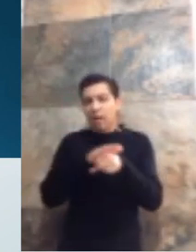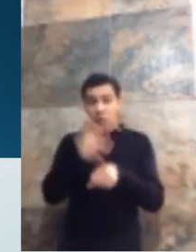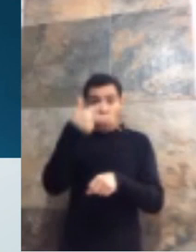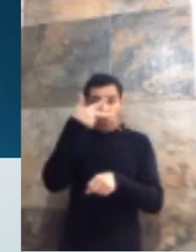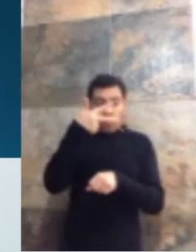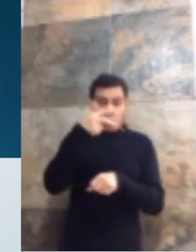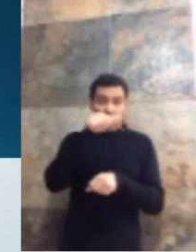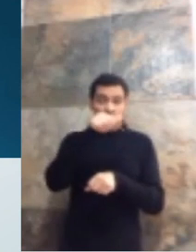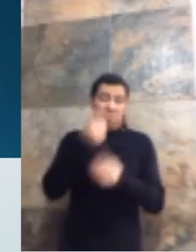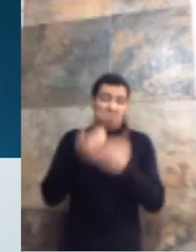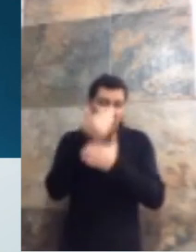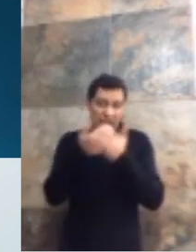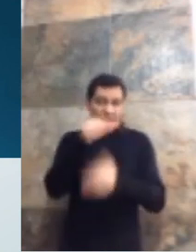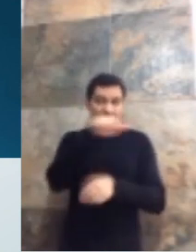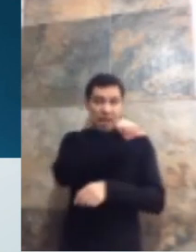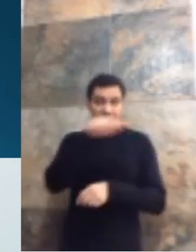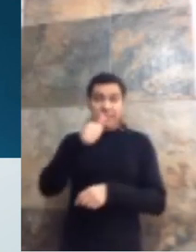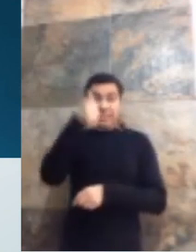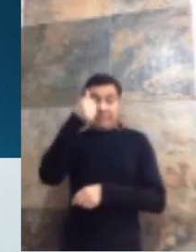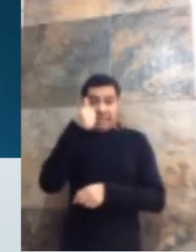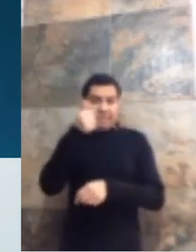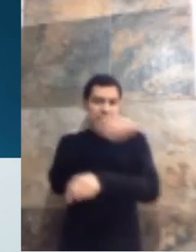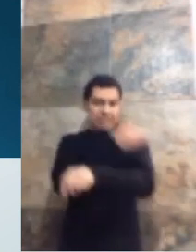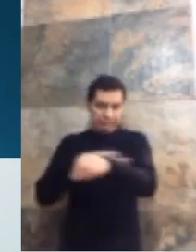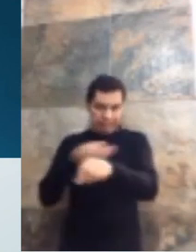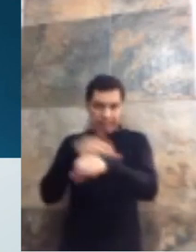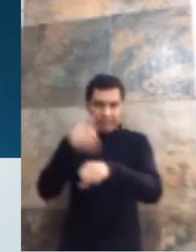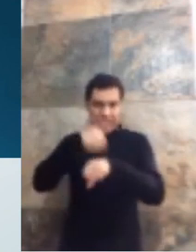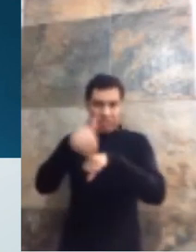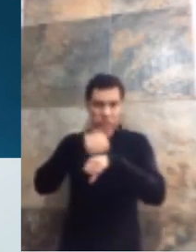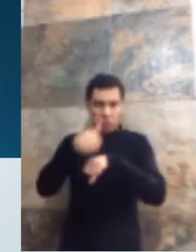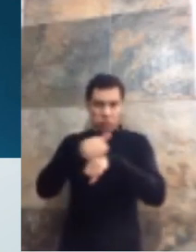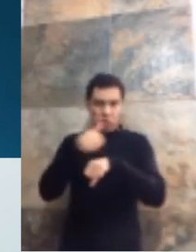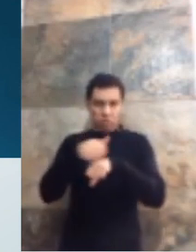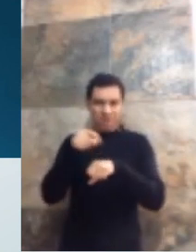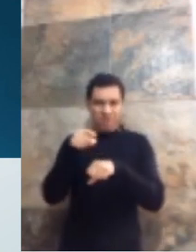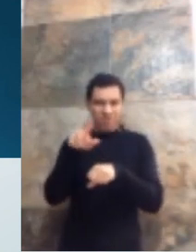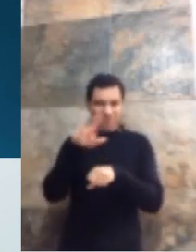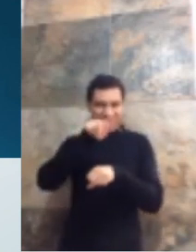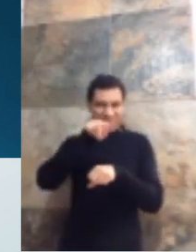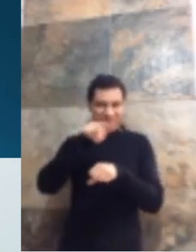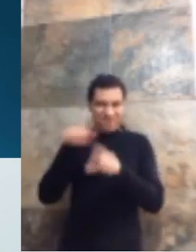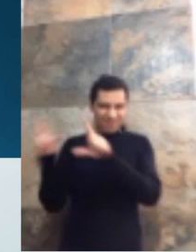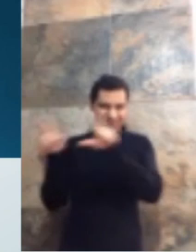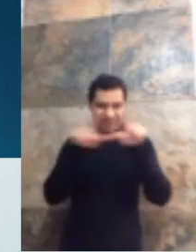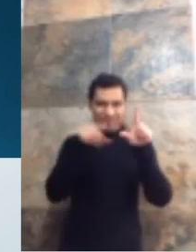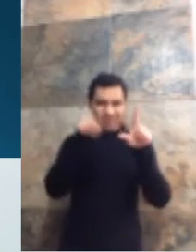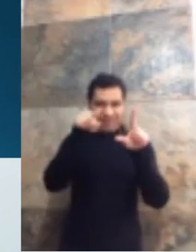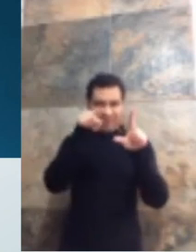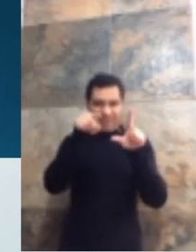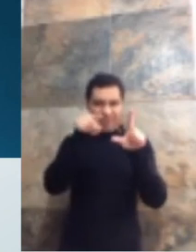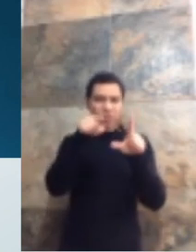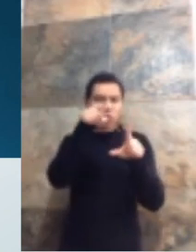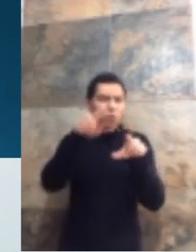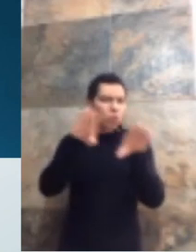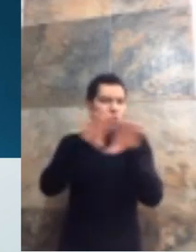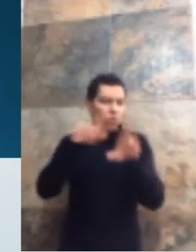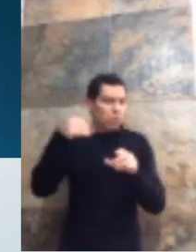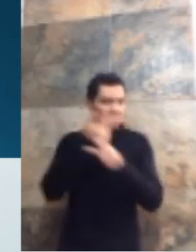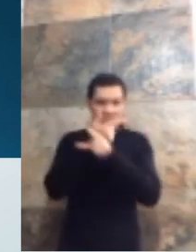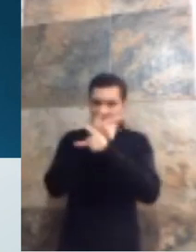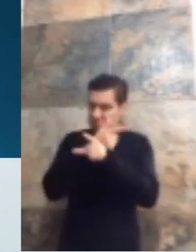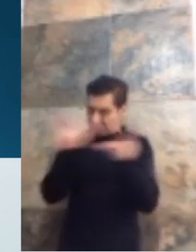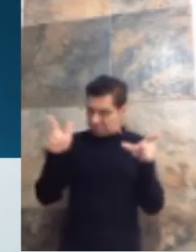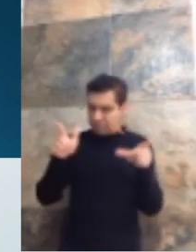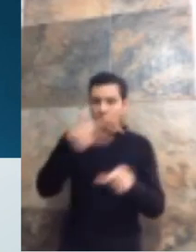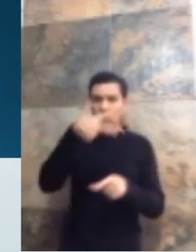de la tarde, y en este otro número se atiende de lunes a domingo de 8 de la mañana a 8 de la noche. Otros